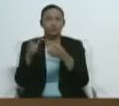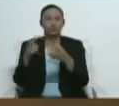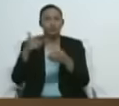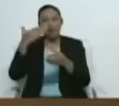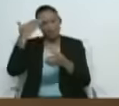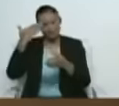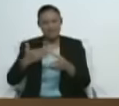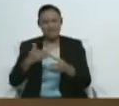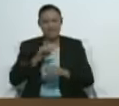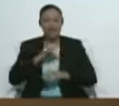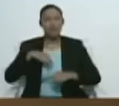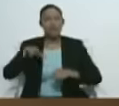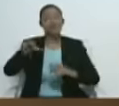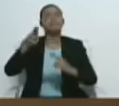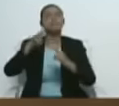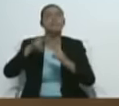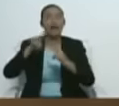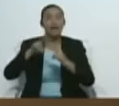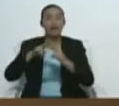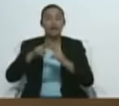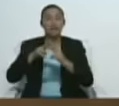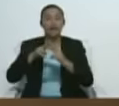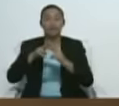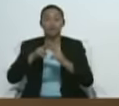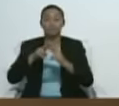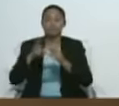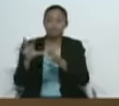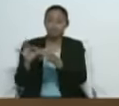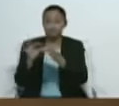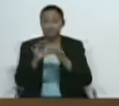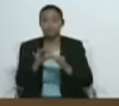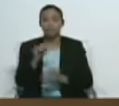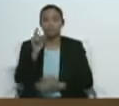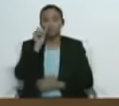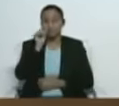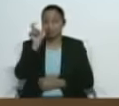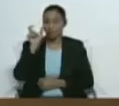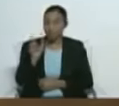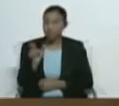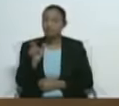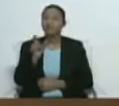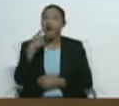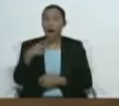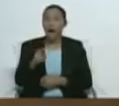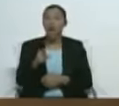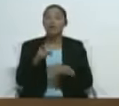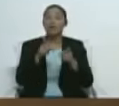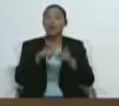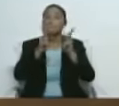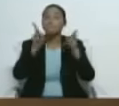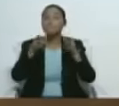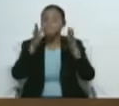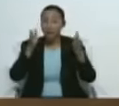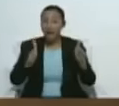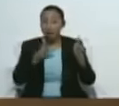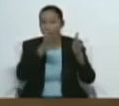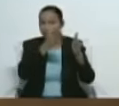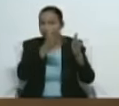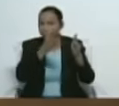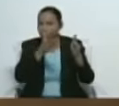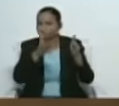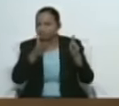estado táchira según el propio emil bran uoa la misión del plan hasta el final era generar